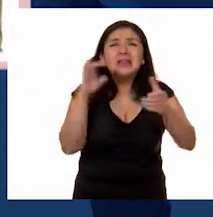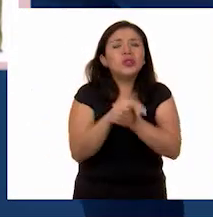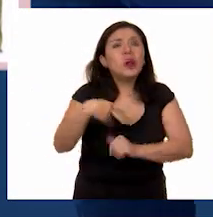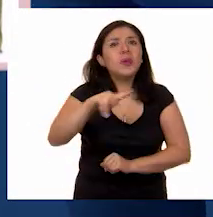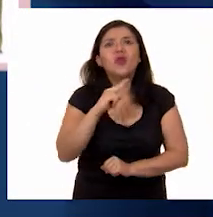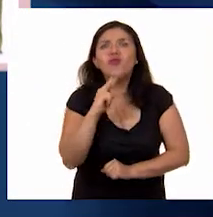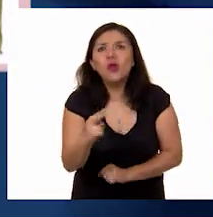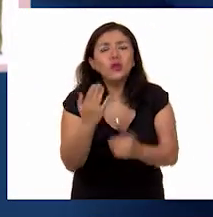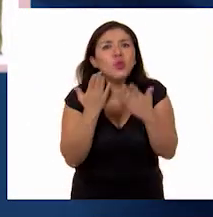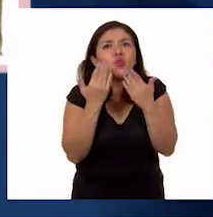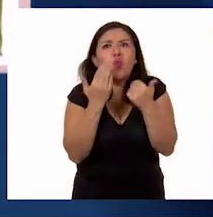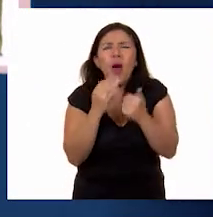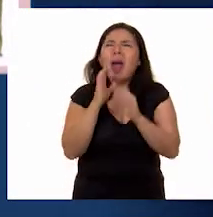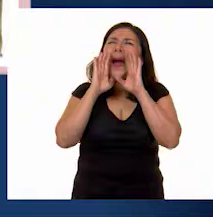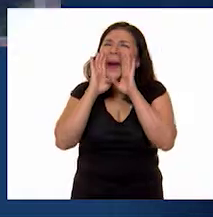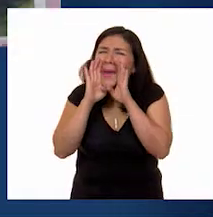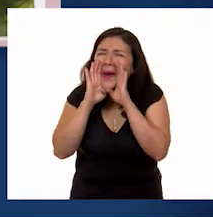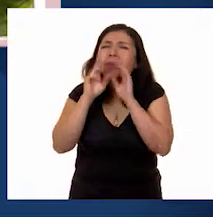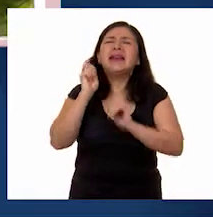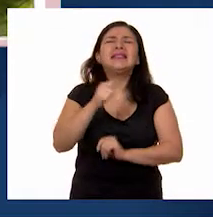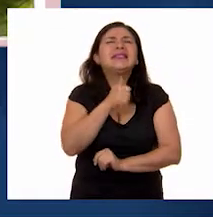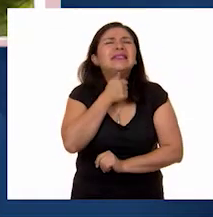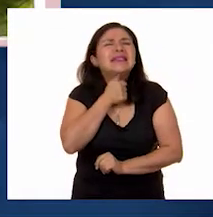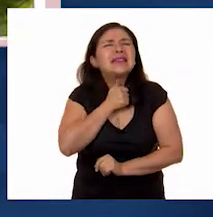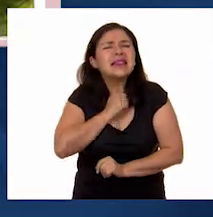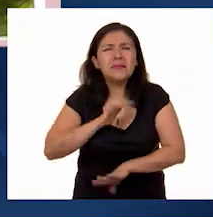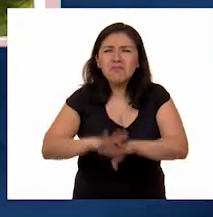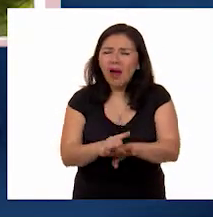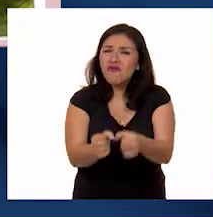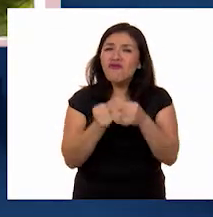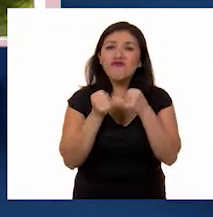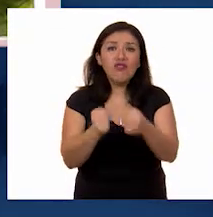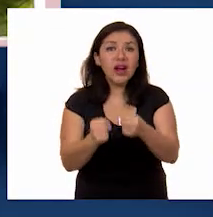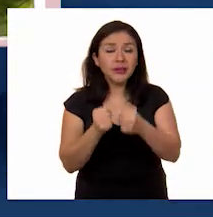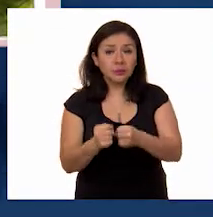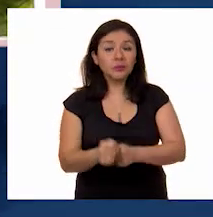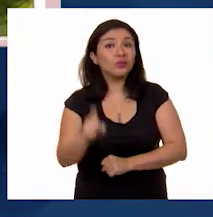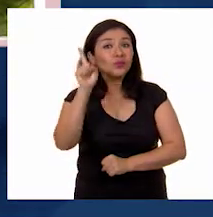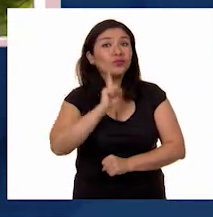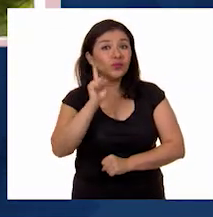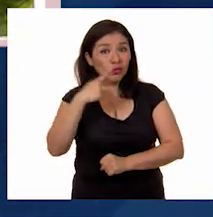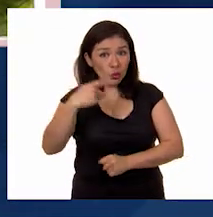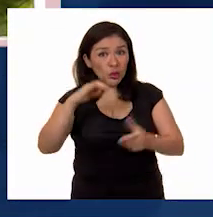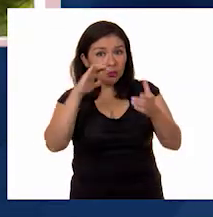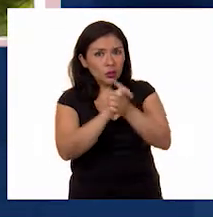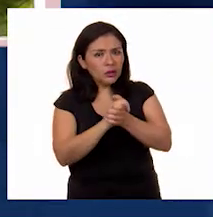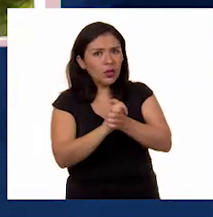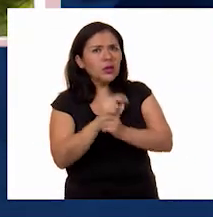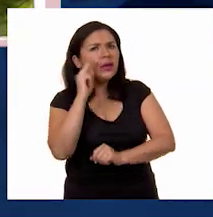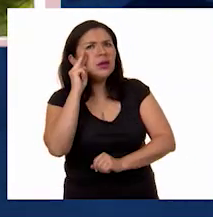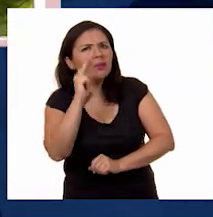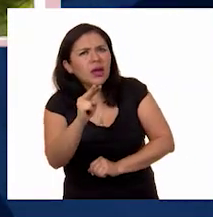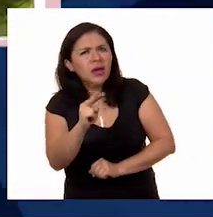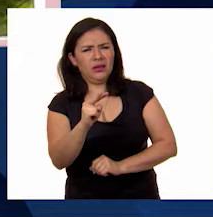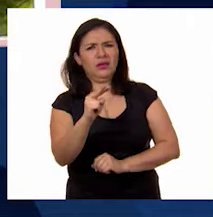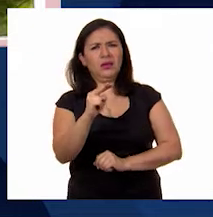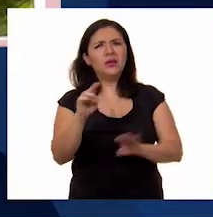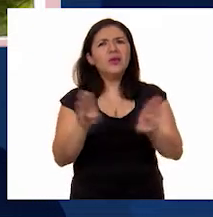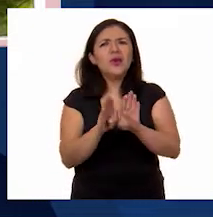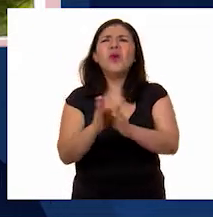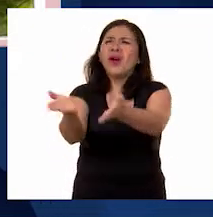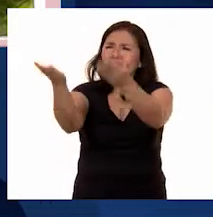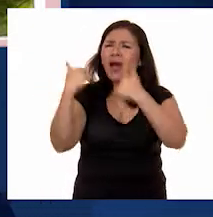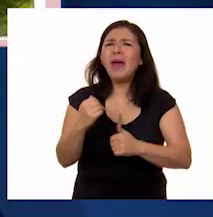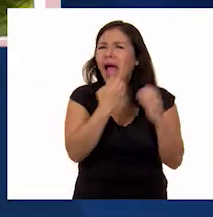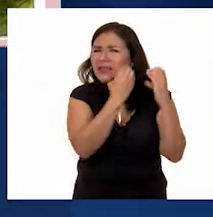un ronco arrastre de garganta reseca. La sed lo devoraba. «Dorotea, alcanzó a lanzar en un estertor: «¡Dame